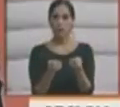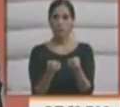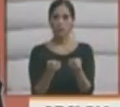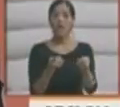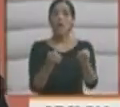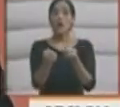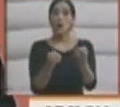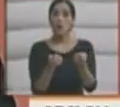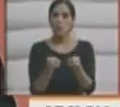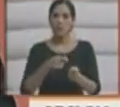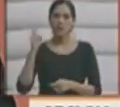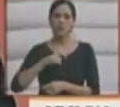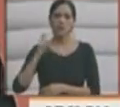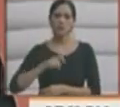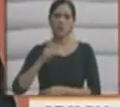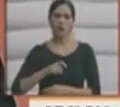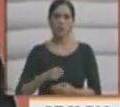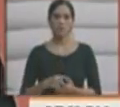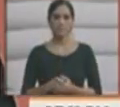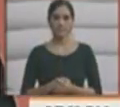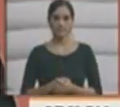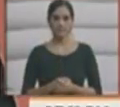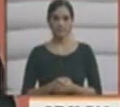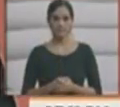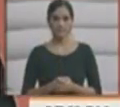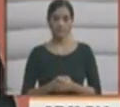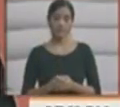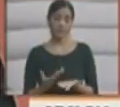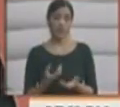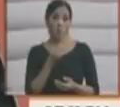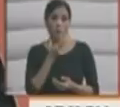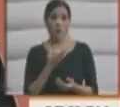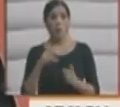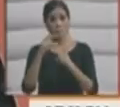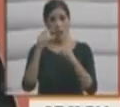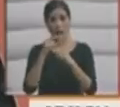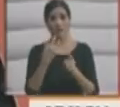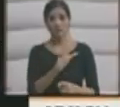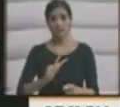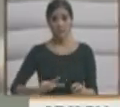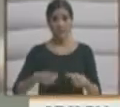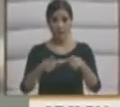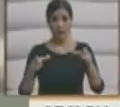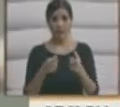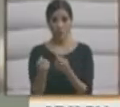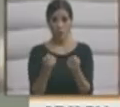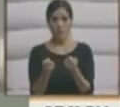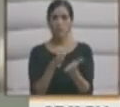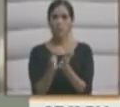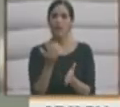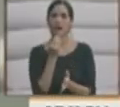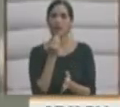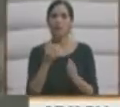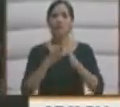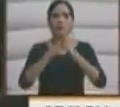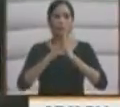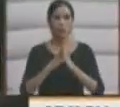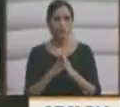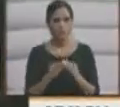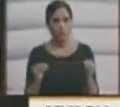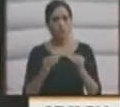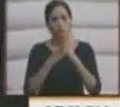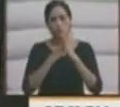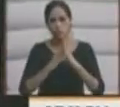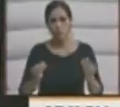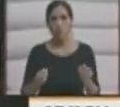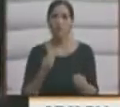económicos tan necesarios. Bueno, palabras del vicepresidente del área económica sobre algo que todos